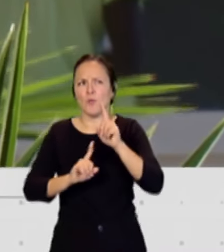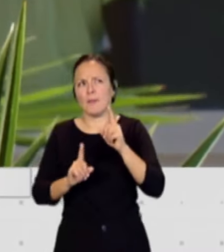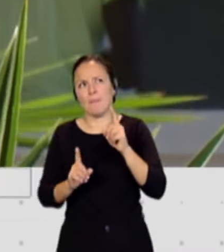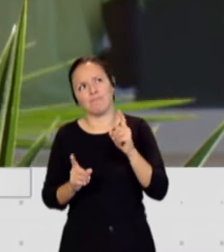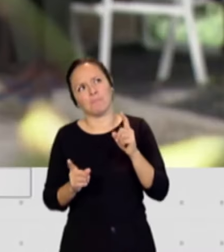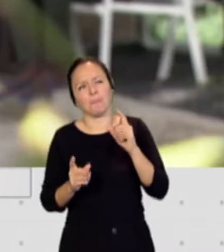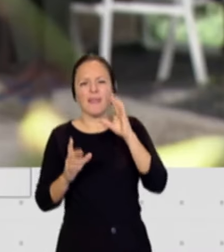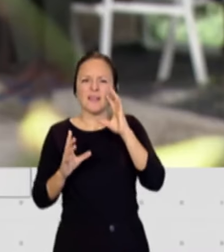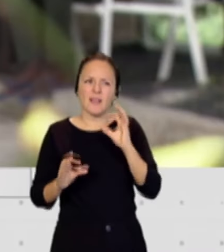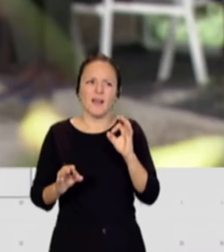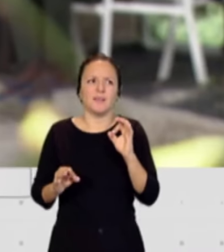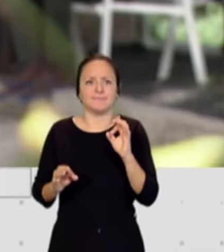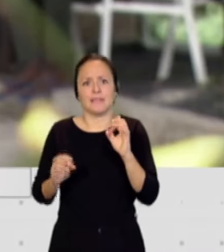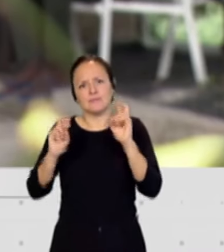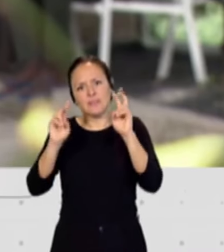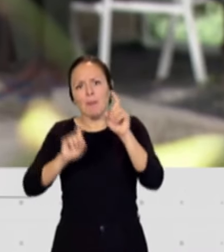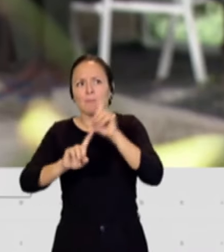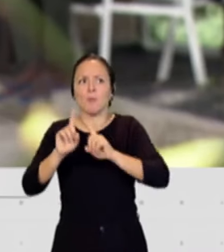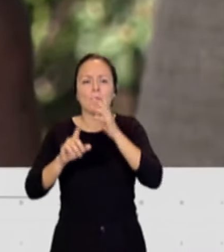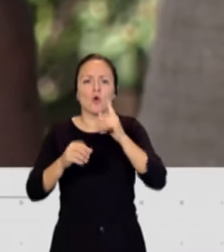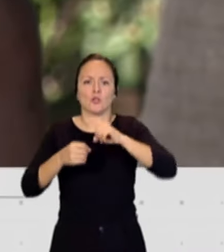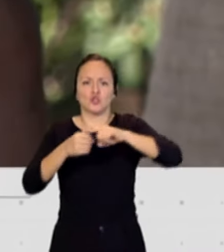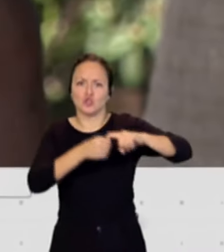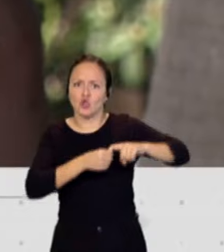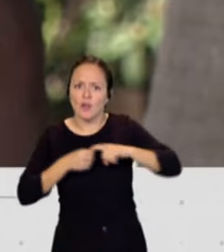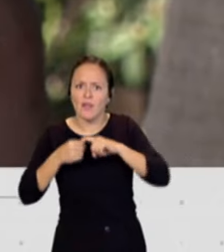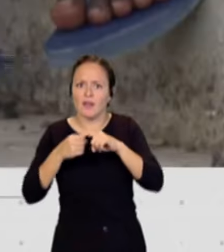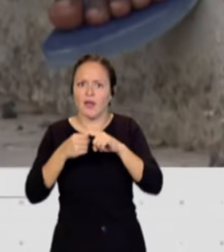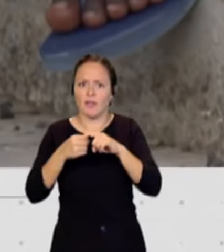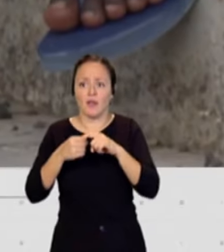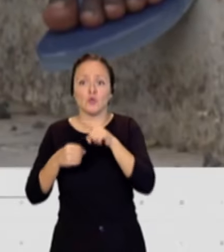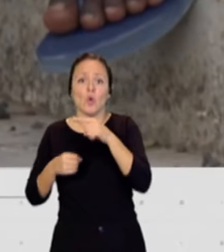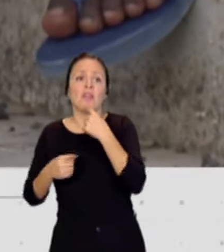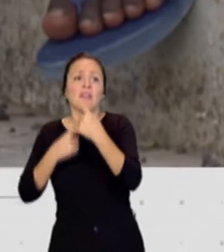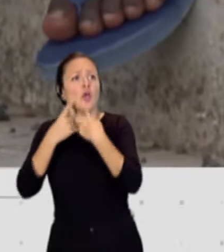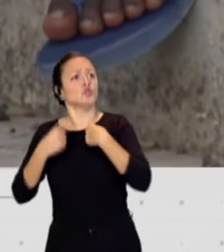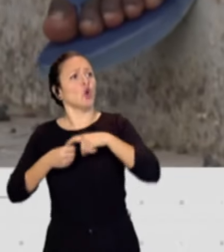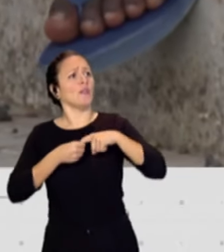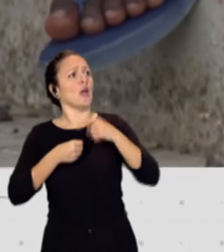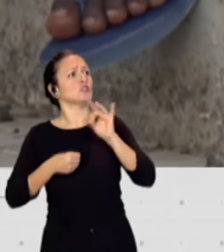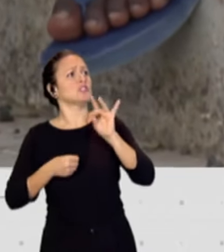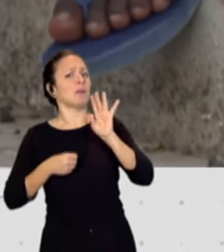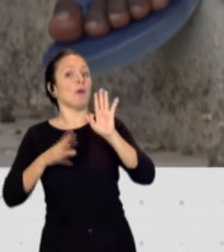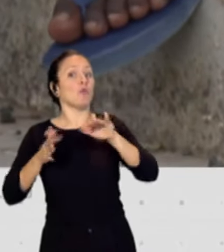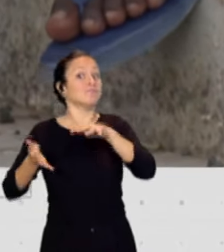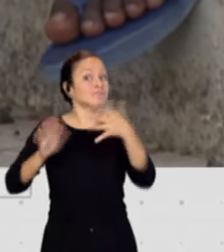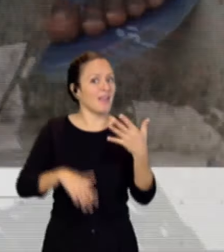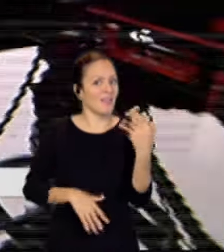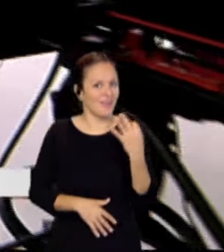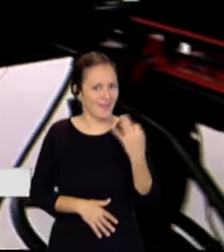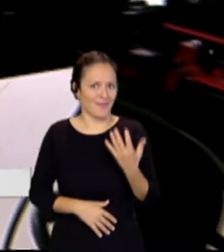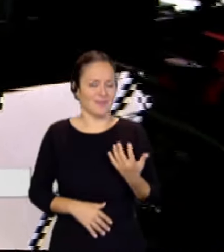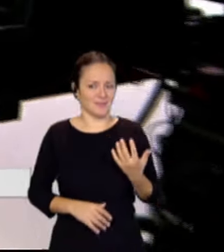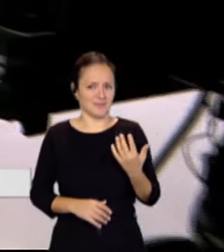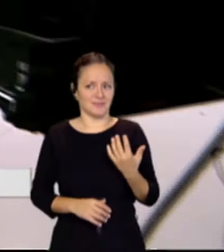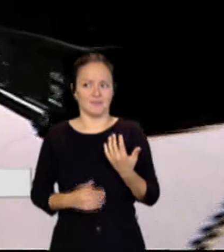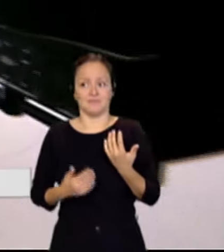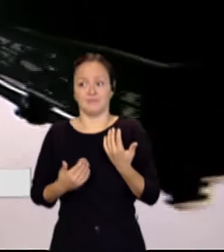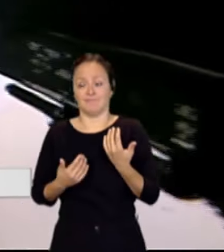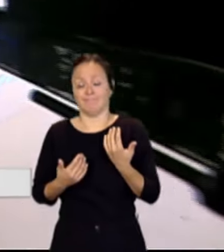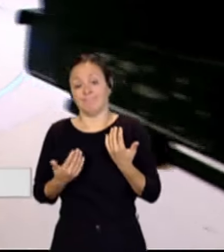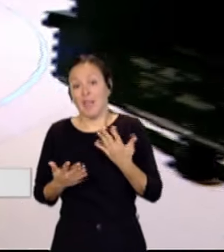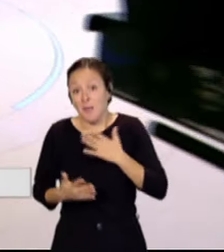un principio el de solidaridad que hay que demostrarla con hechos y algunas Aunque hagan ahora uso a mí